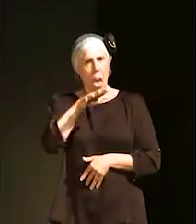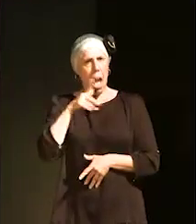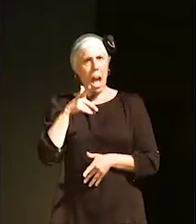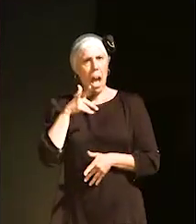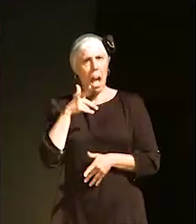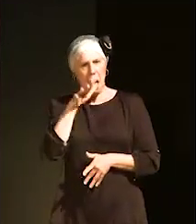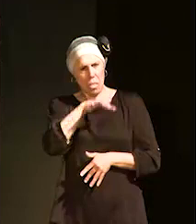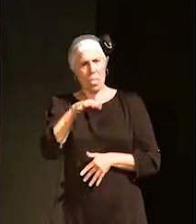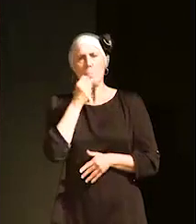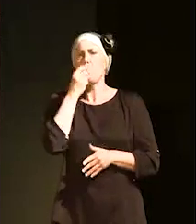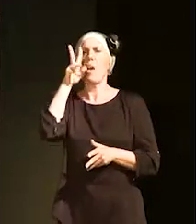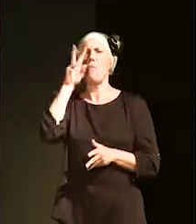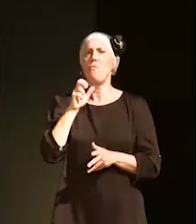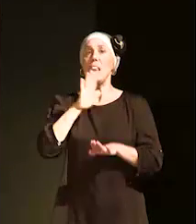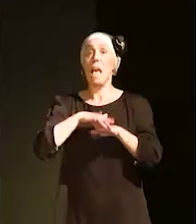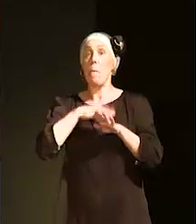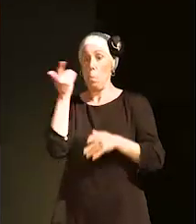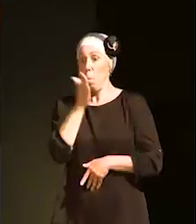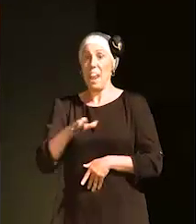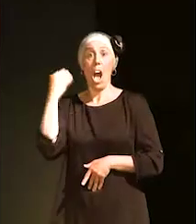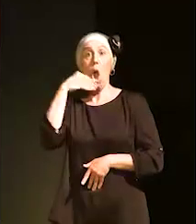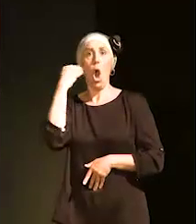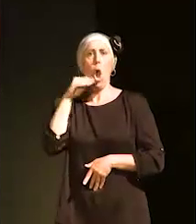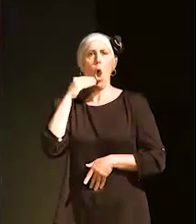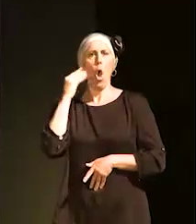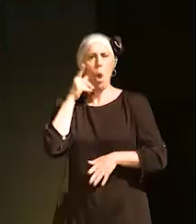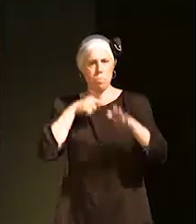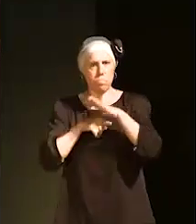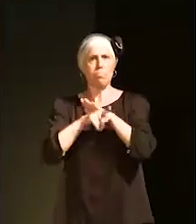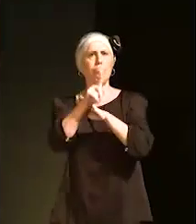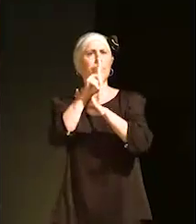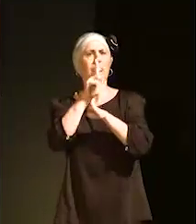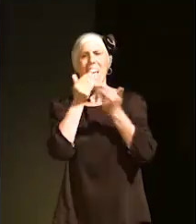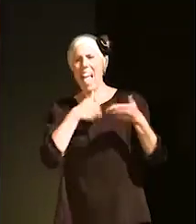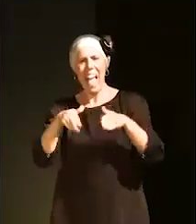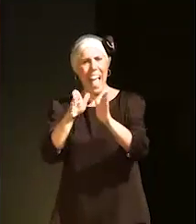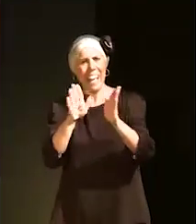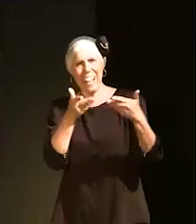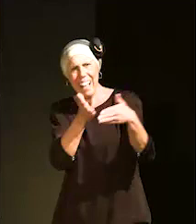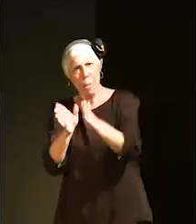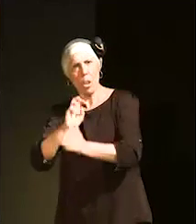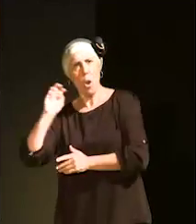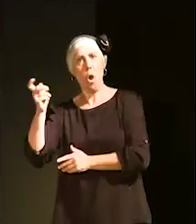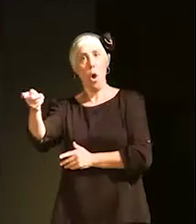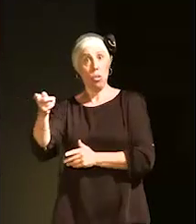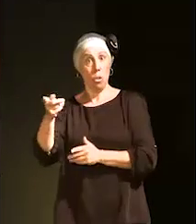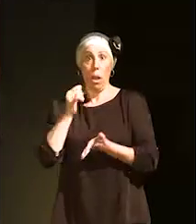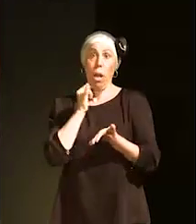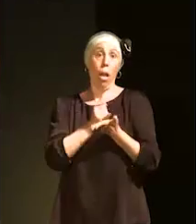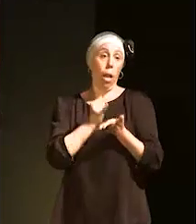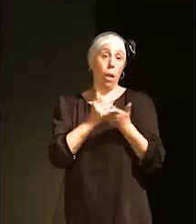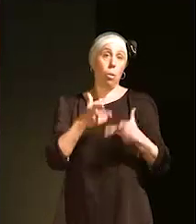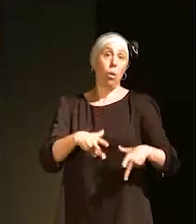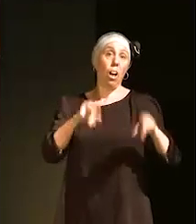desarrollen en caminos paralelos y busquen y al salir de las escuelas bueno se